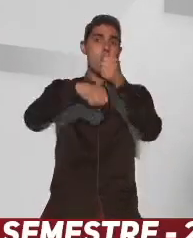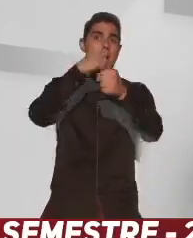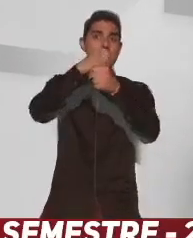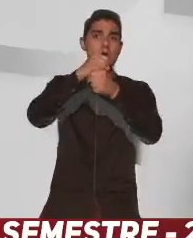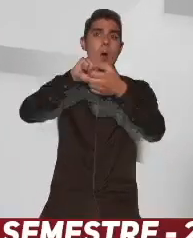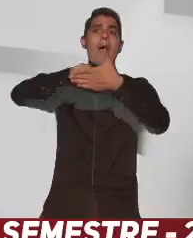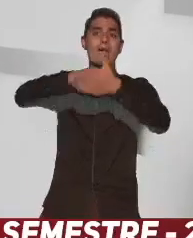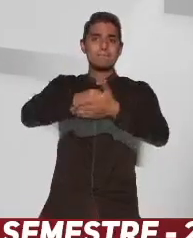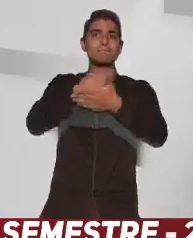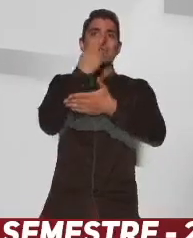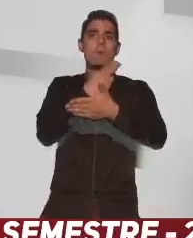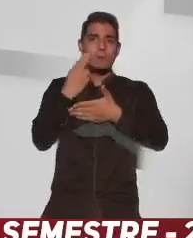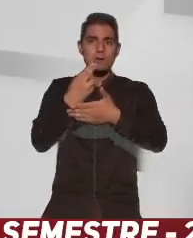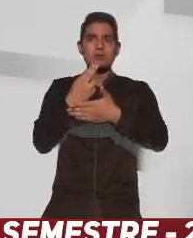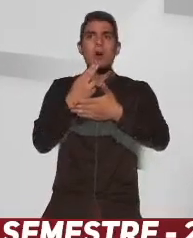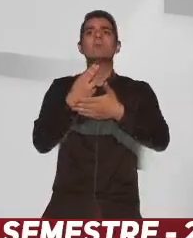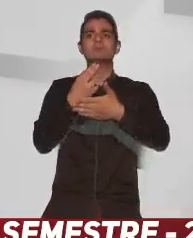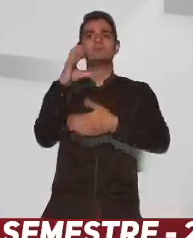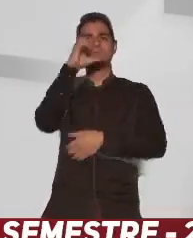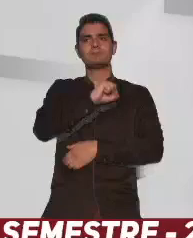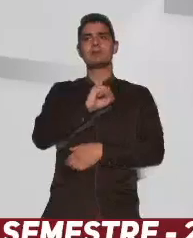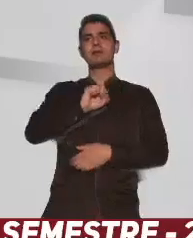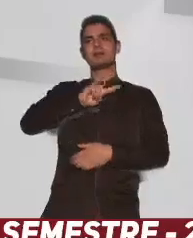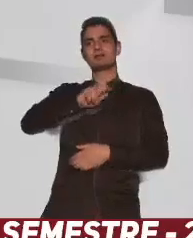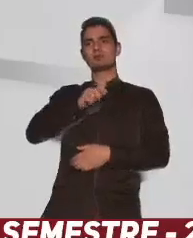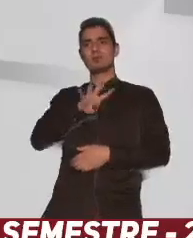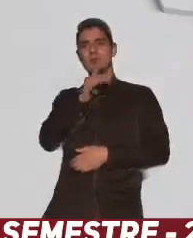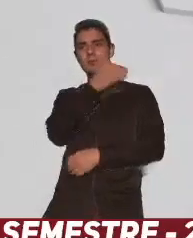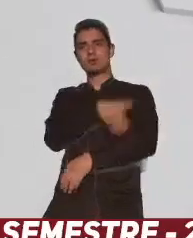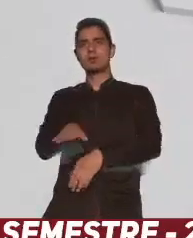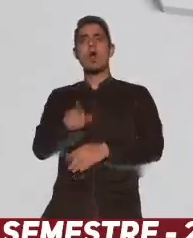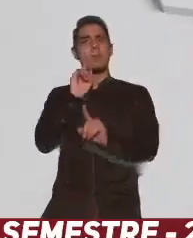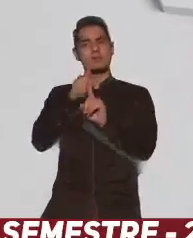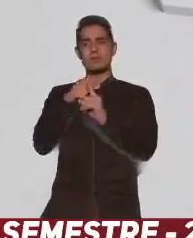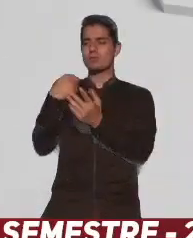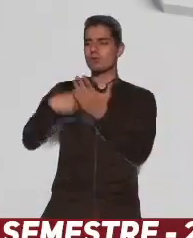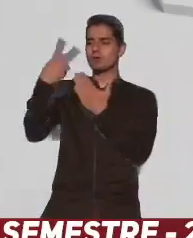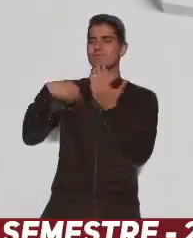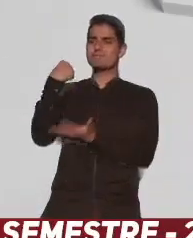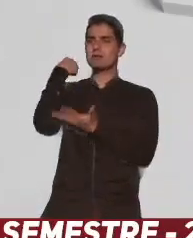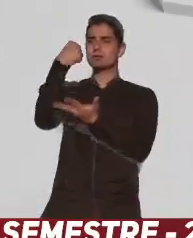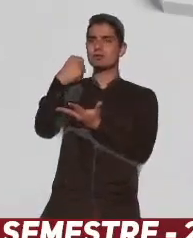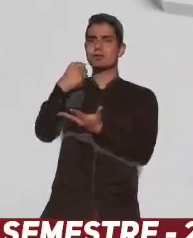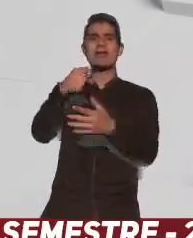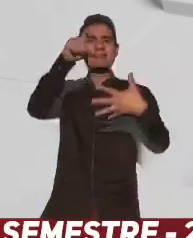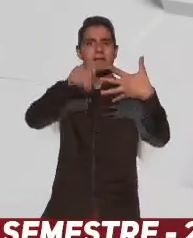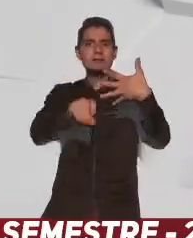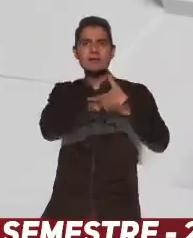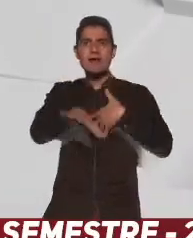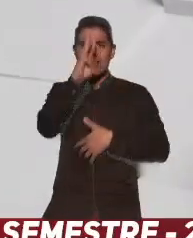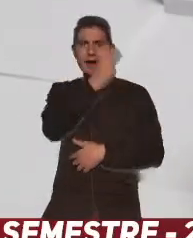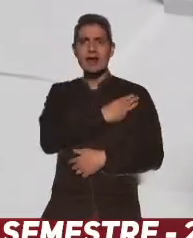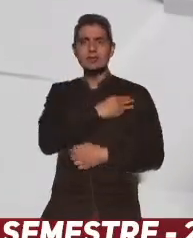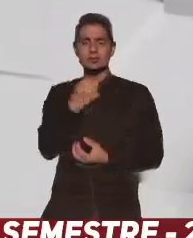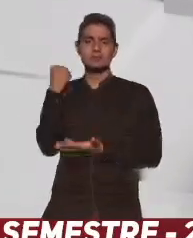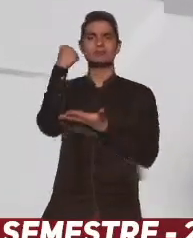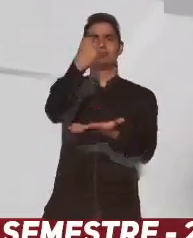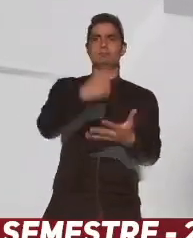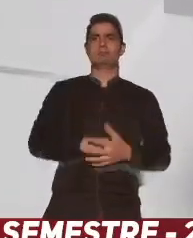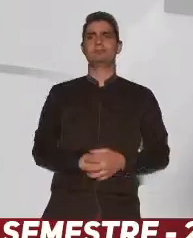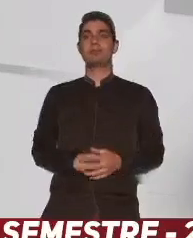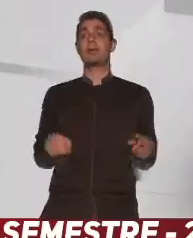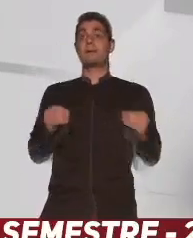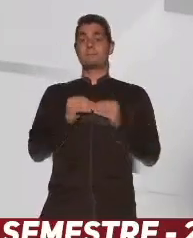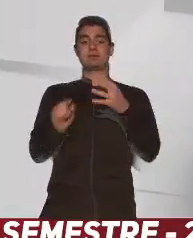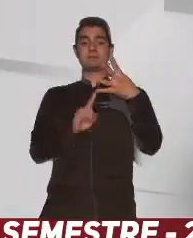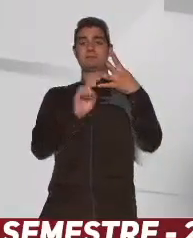apalancando proyectos de inversión y cubrir necesidades de la fuerza. Cuarto, con la asignación y el control a la ejecución de los